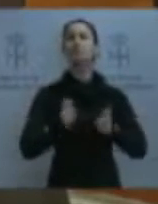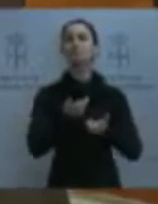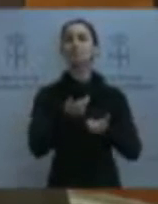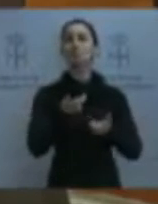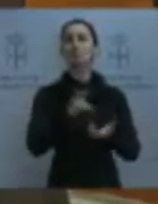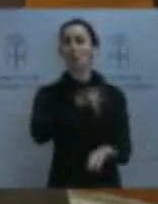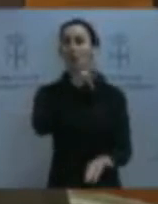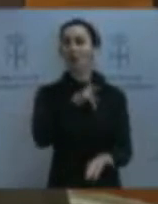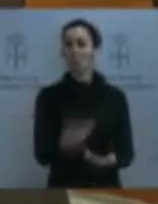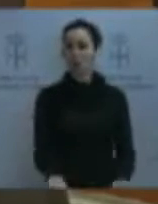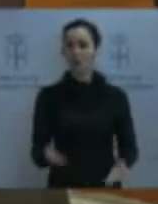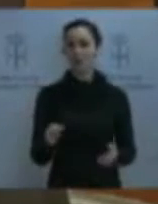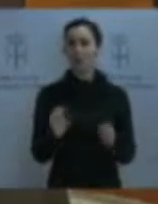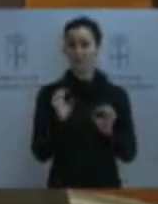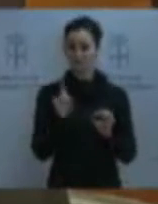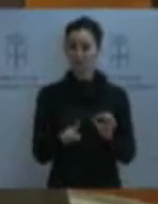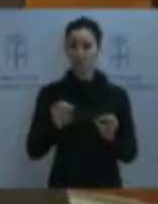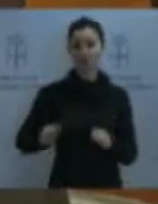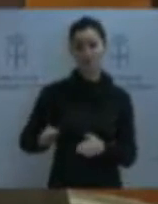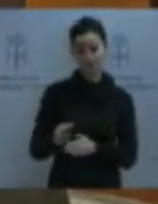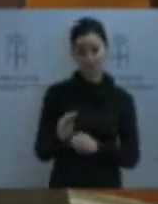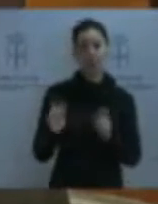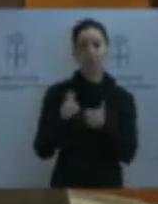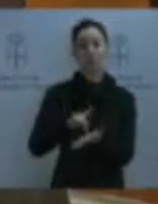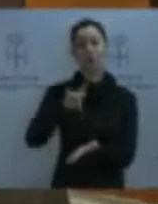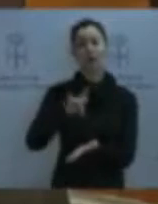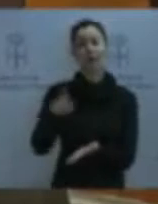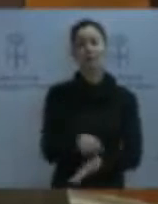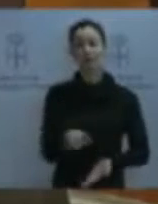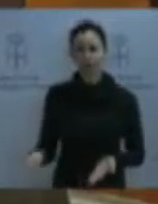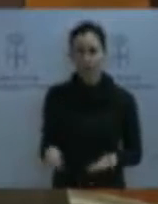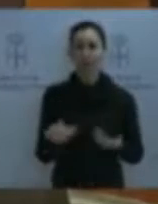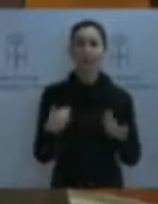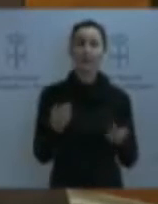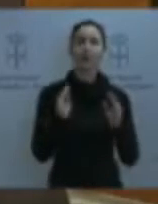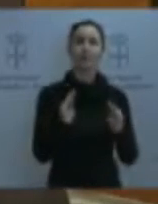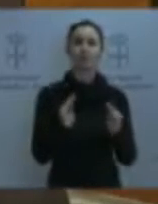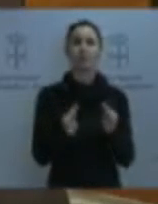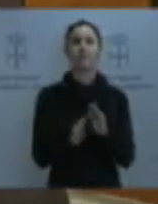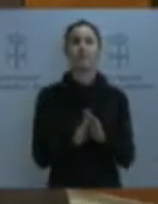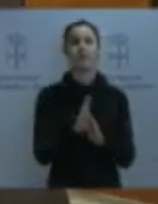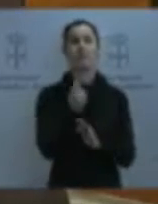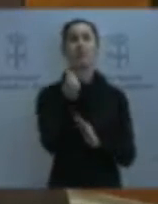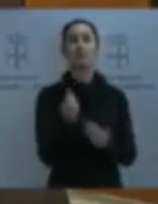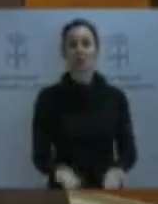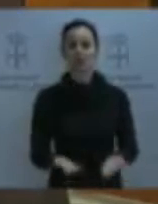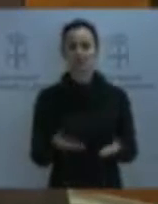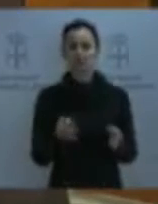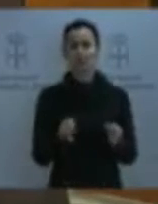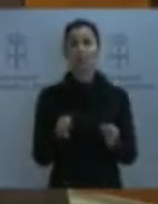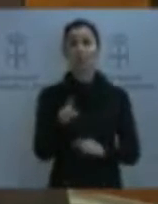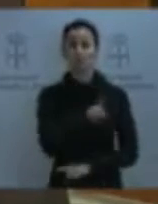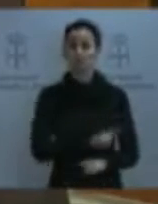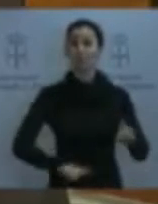esta que trascendía? ¿Qué avances han conseguido? La crisis de Duro Felguera coincide en el tiempo con la permanencia del exministro socialista